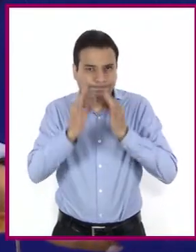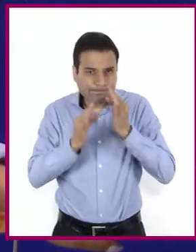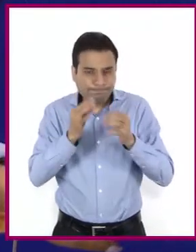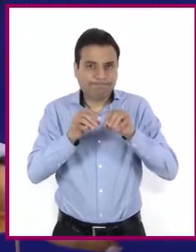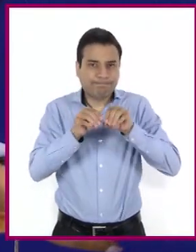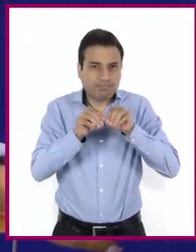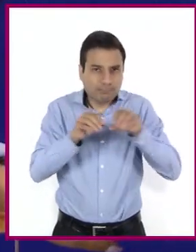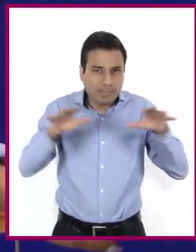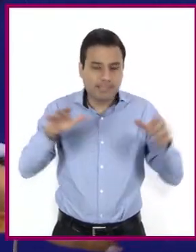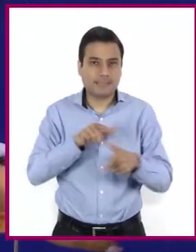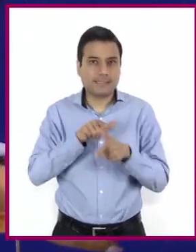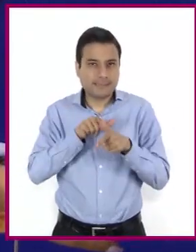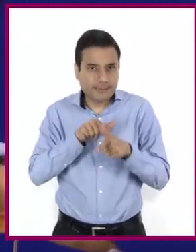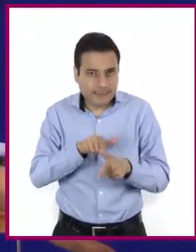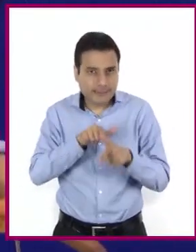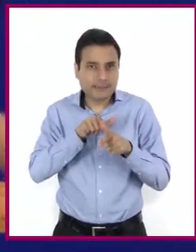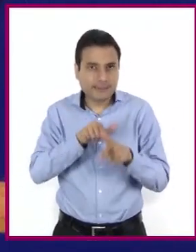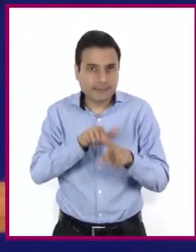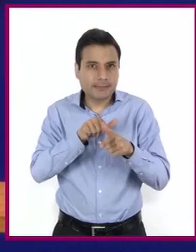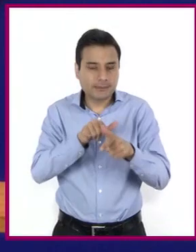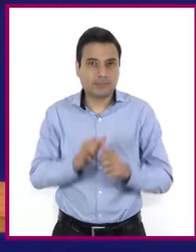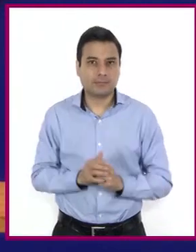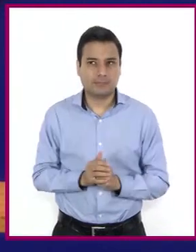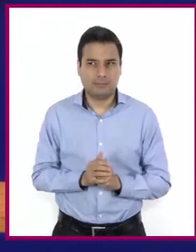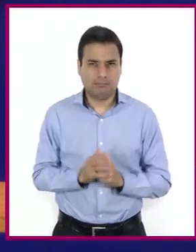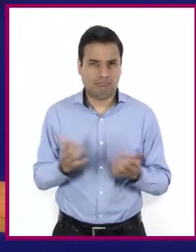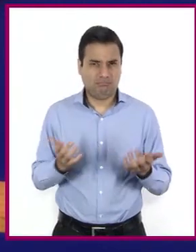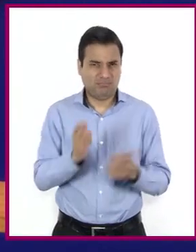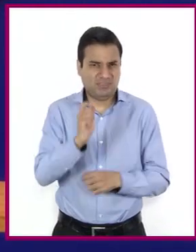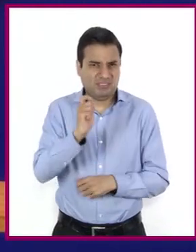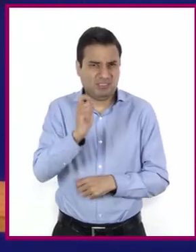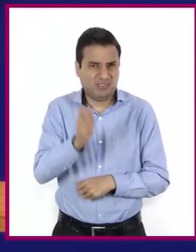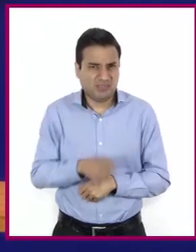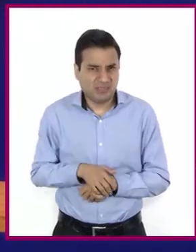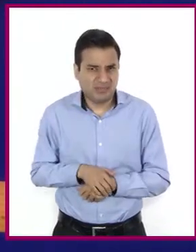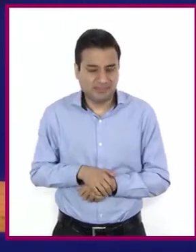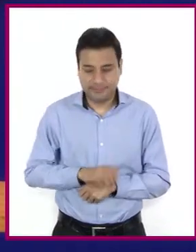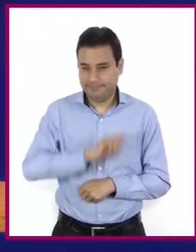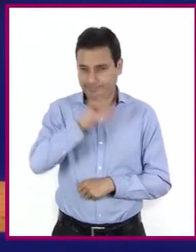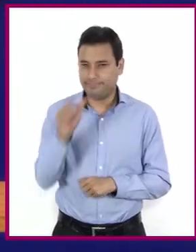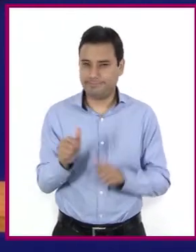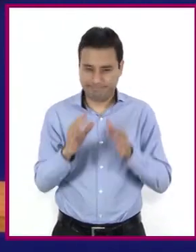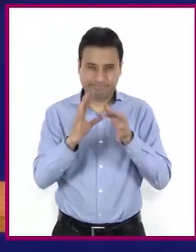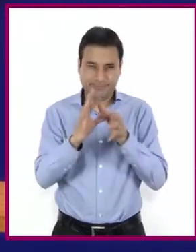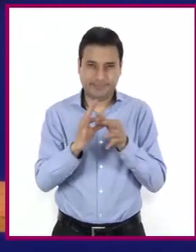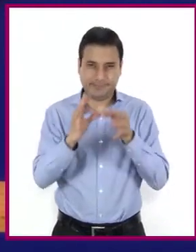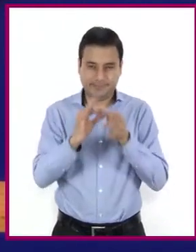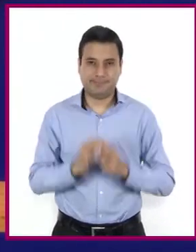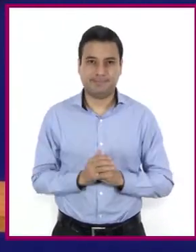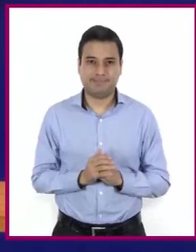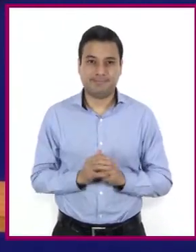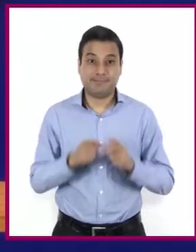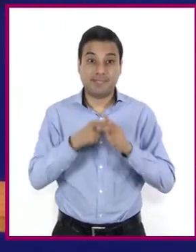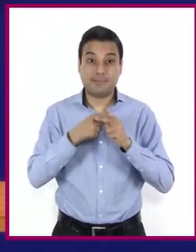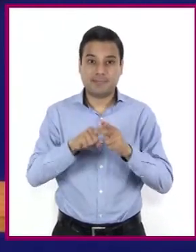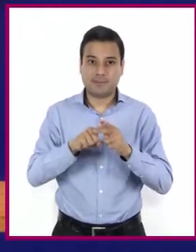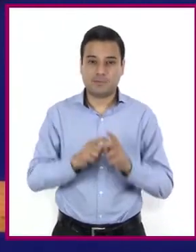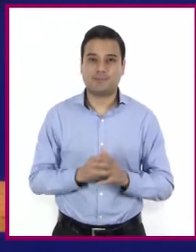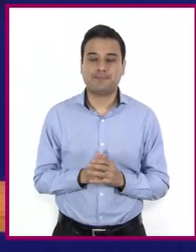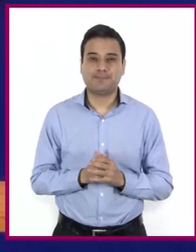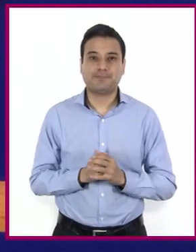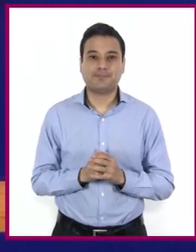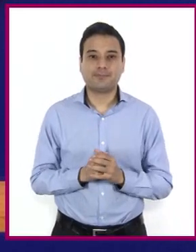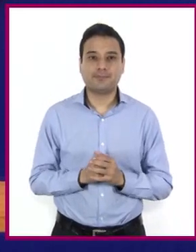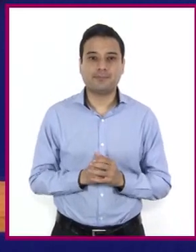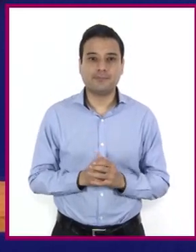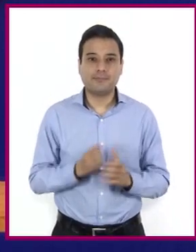nos referimos a generar planes de seguimiento a campañas. ¿Listas y listos? Muy bien, iniciemos. En esta